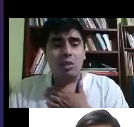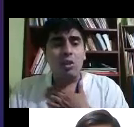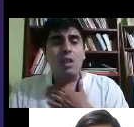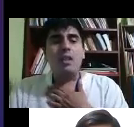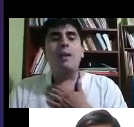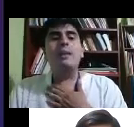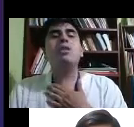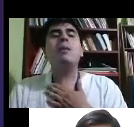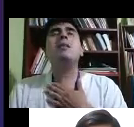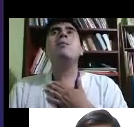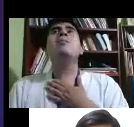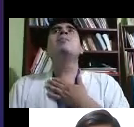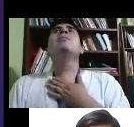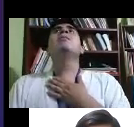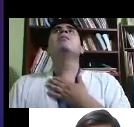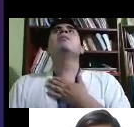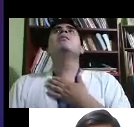exhalación, ¿no? Levantamos cabeza,